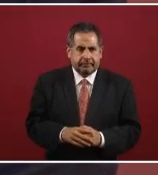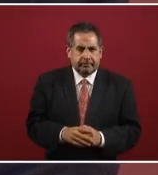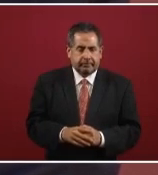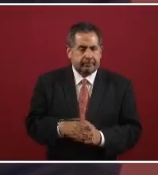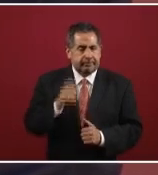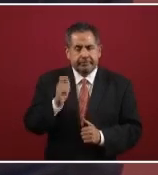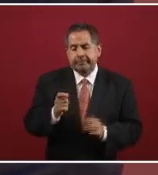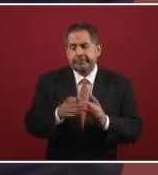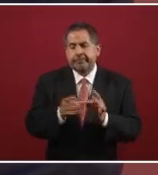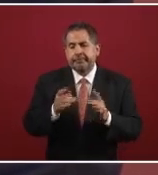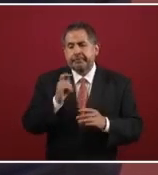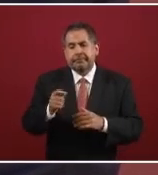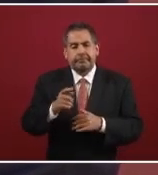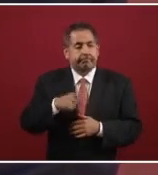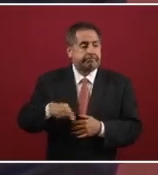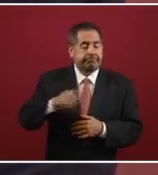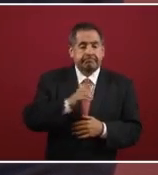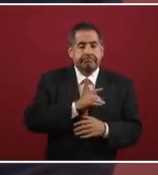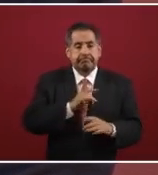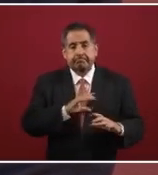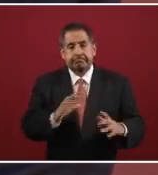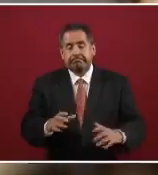se tienen temores